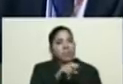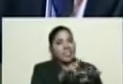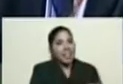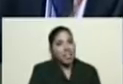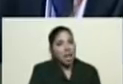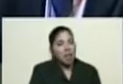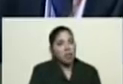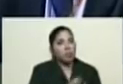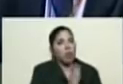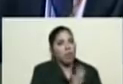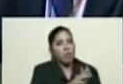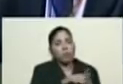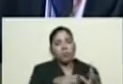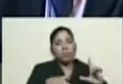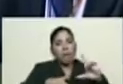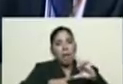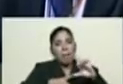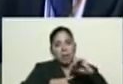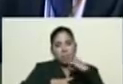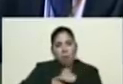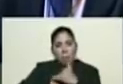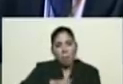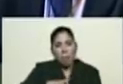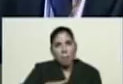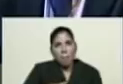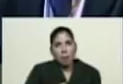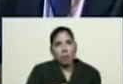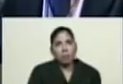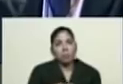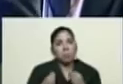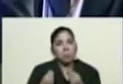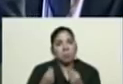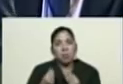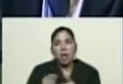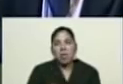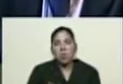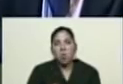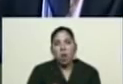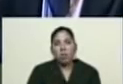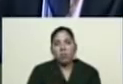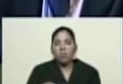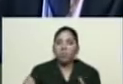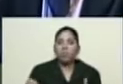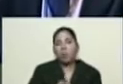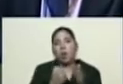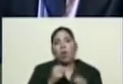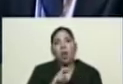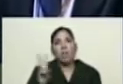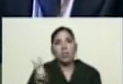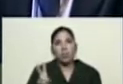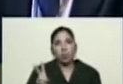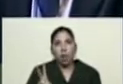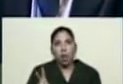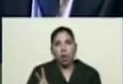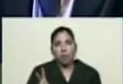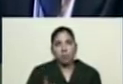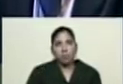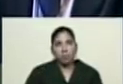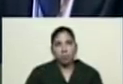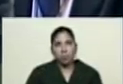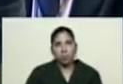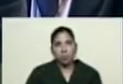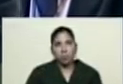alzamiento militar en Venezuela, a renovar y a darle vigencia, renovada, valga la redundancia, a la